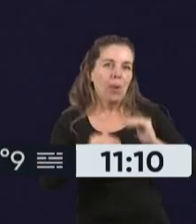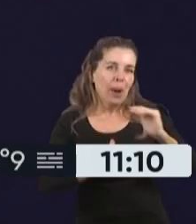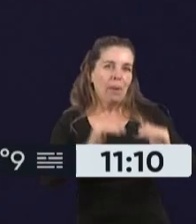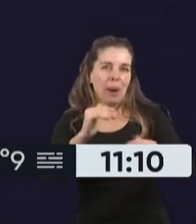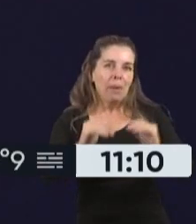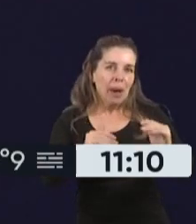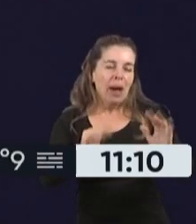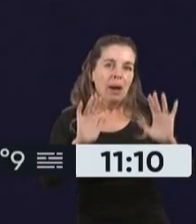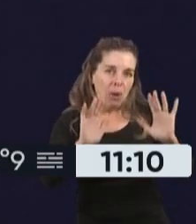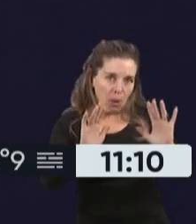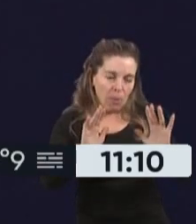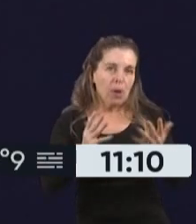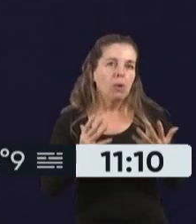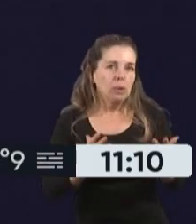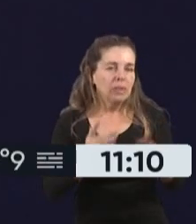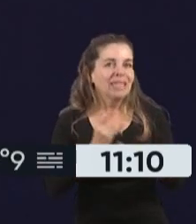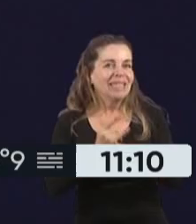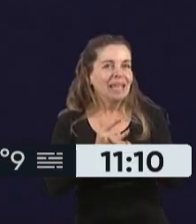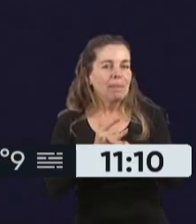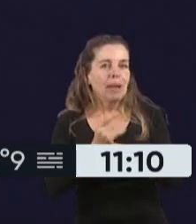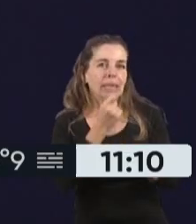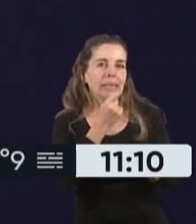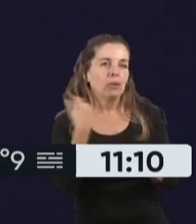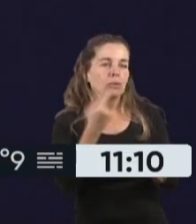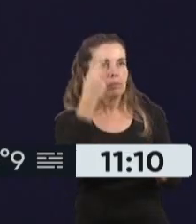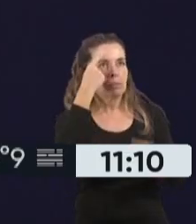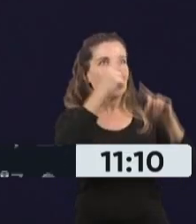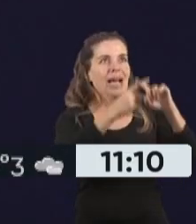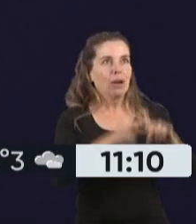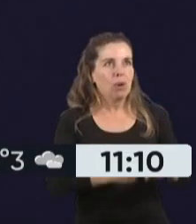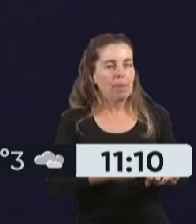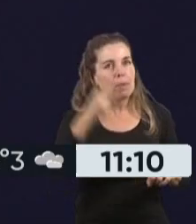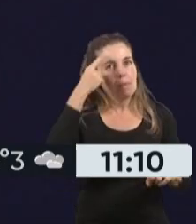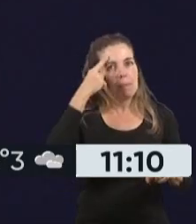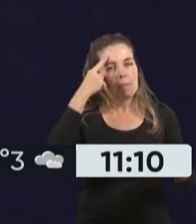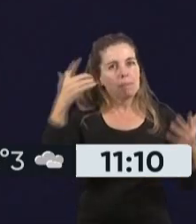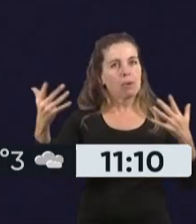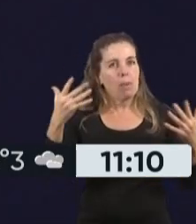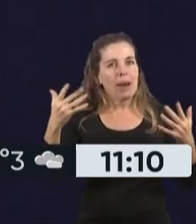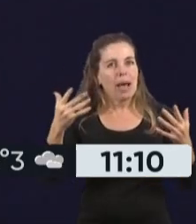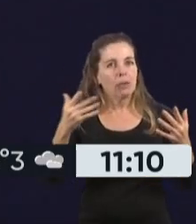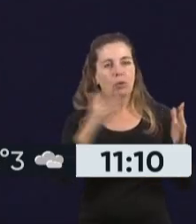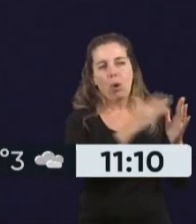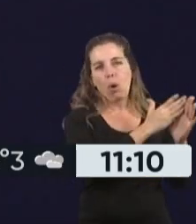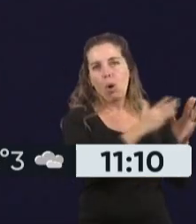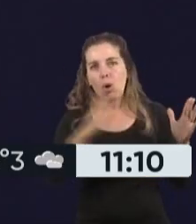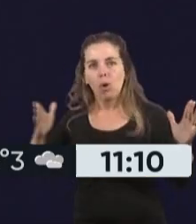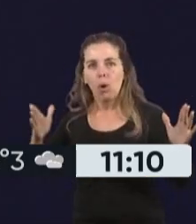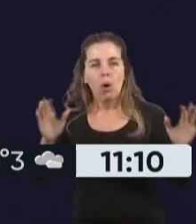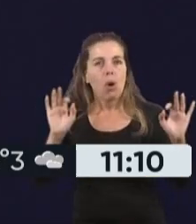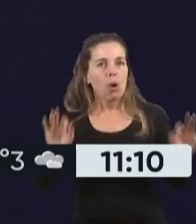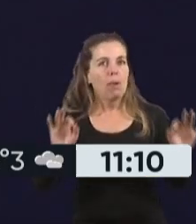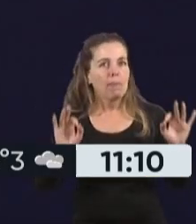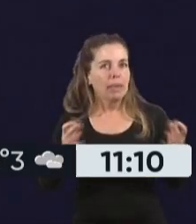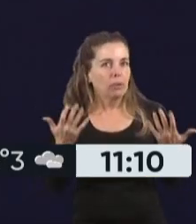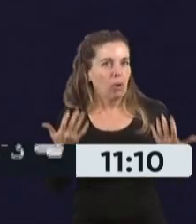repito, siempre cuando hacemos este análisis hay que ver la película completa y entender desde